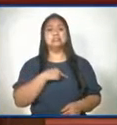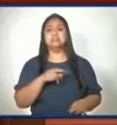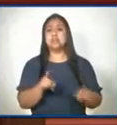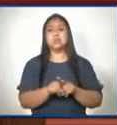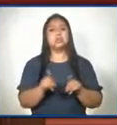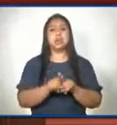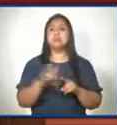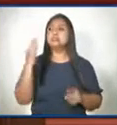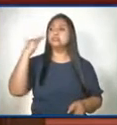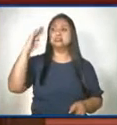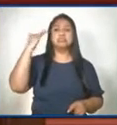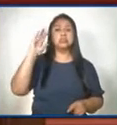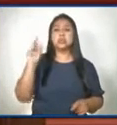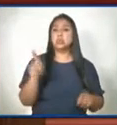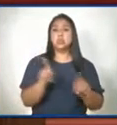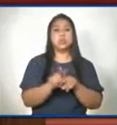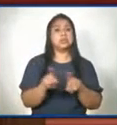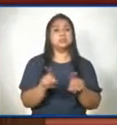exportable.